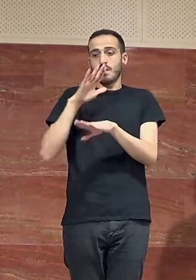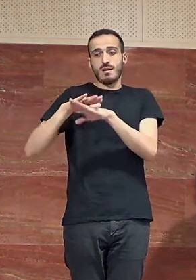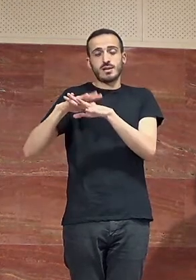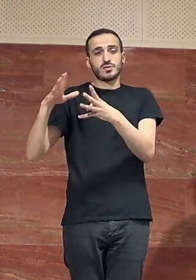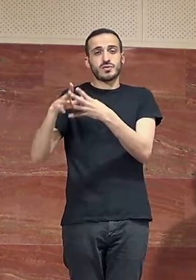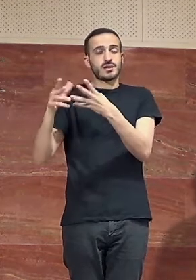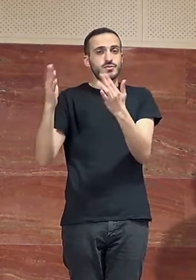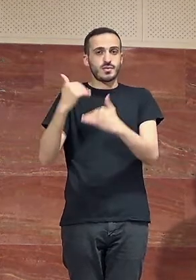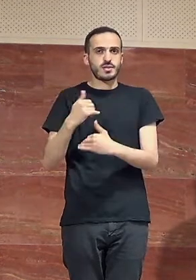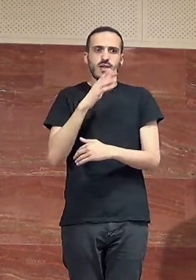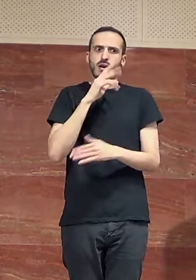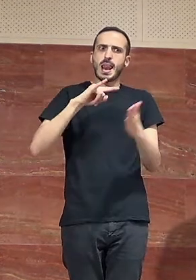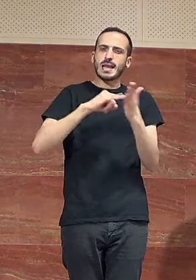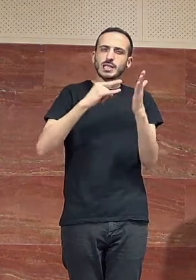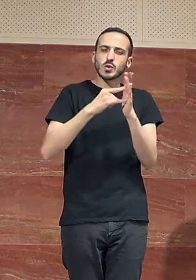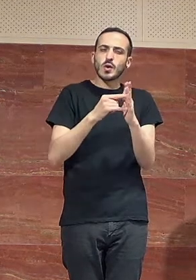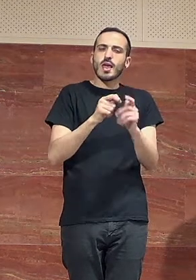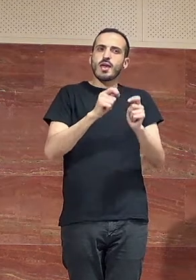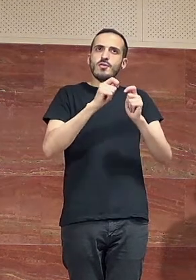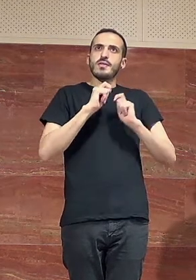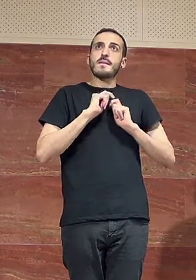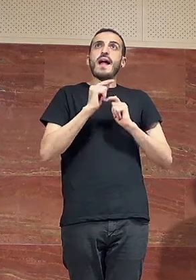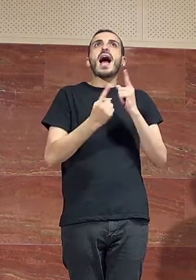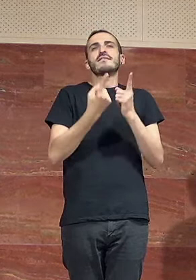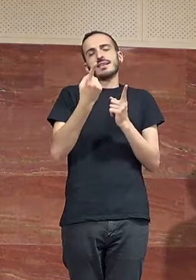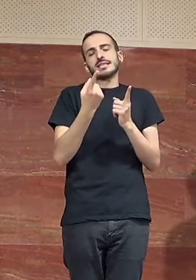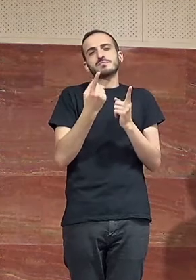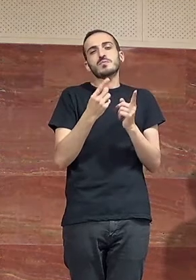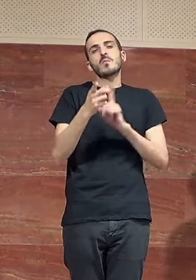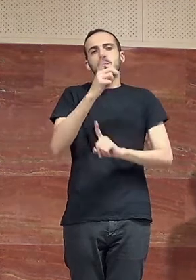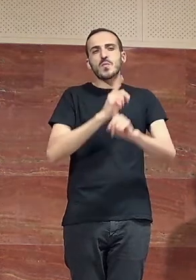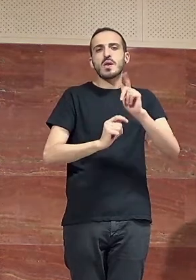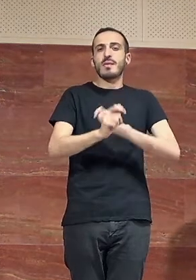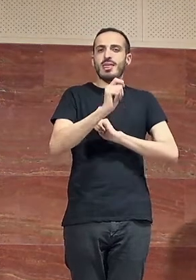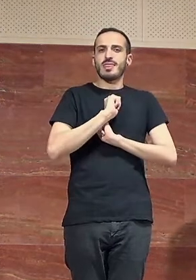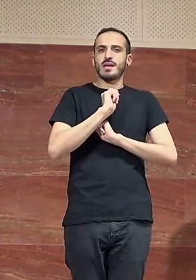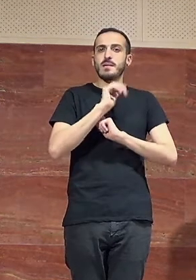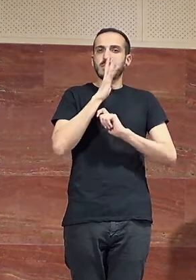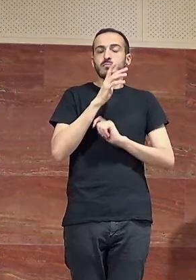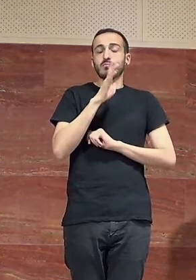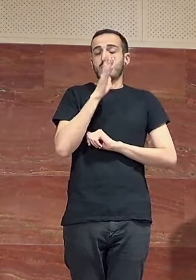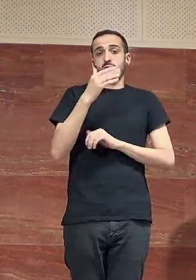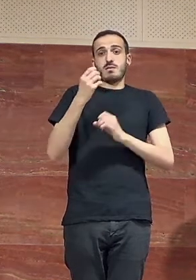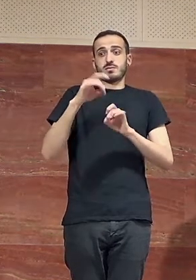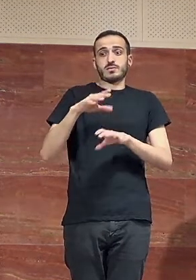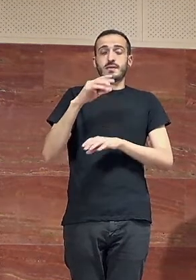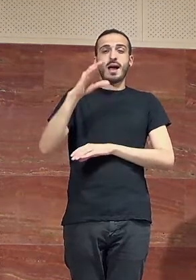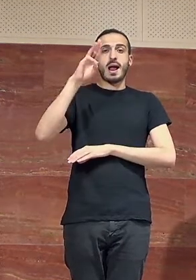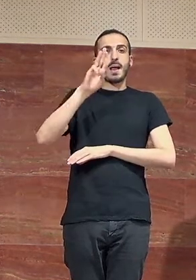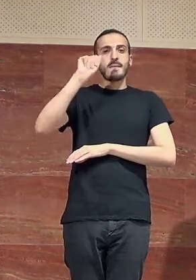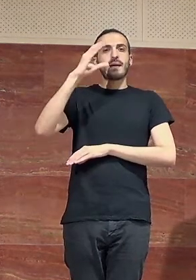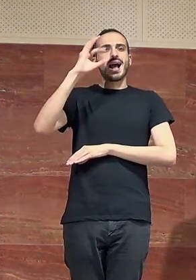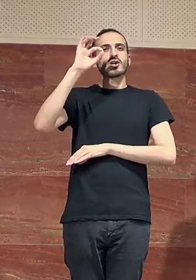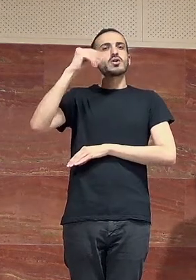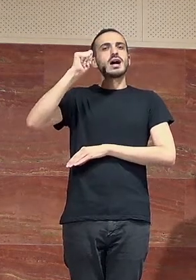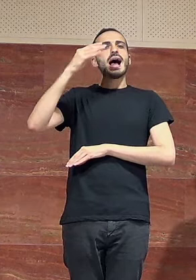tecnología nos tiende a veces una trampa porque, como también nos contaba Paco Abad, ahora hay un discurso